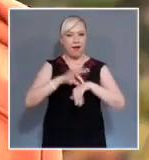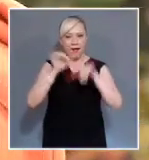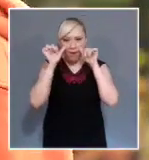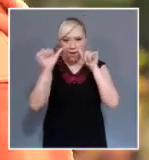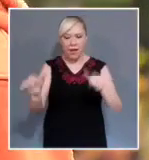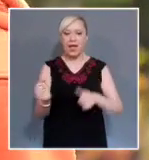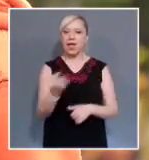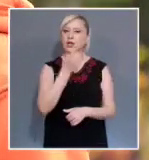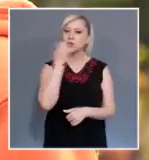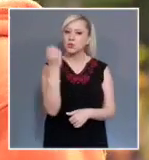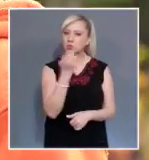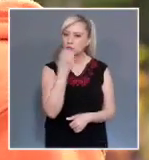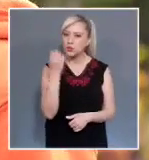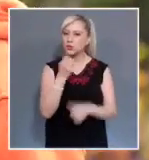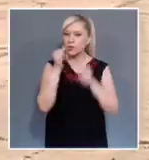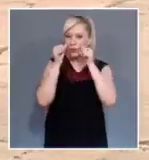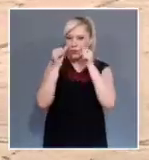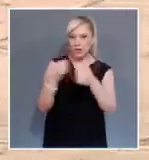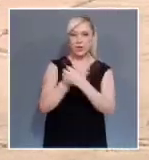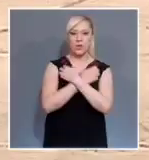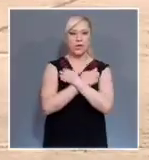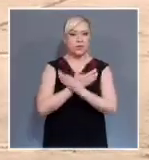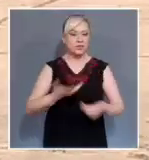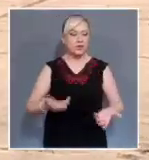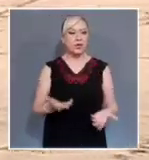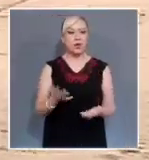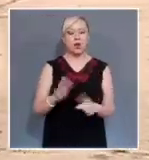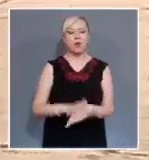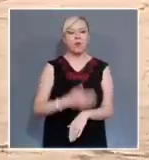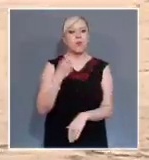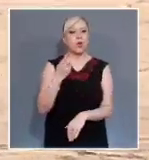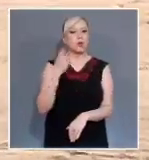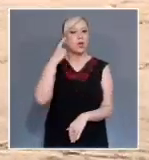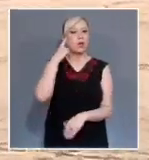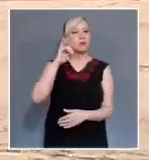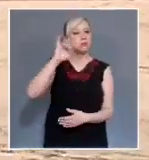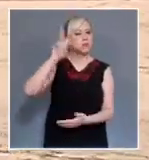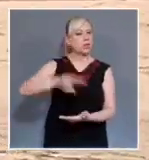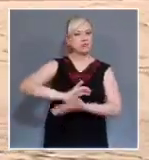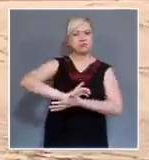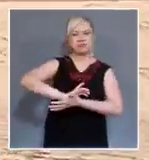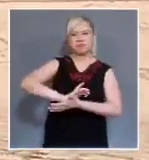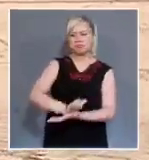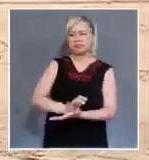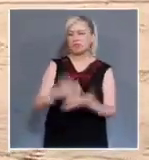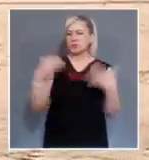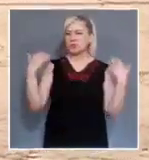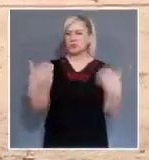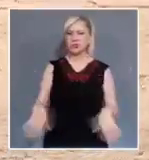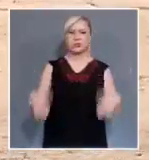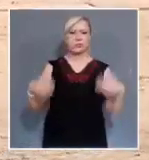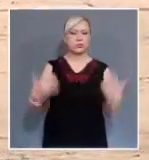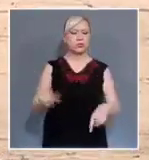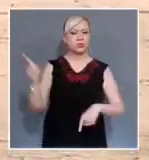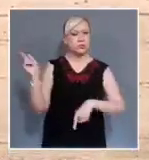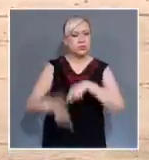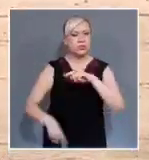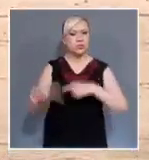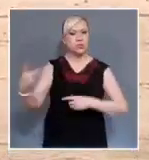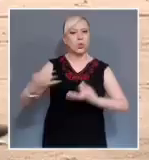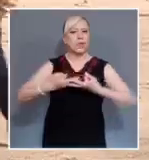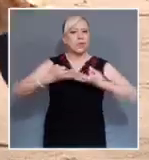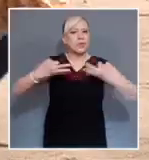estas poblaciones la Cid reconoció que el proceso de discriminación se ha traducido en el despojo de territorios ancestrales